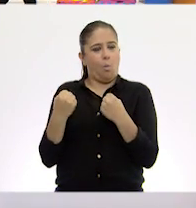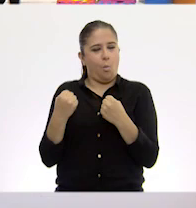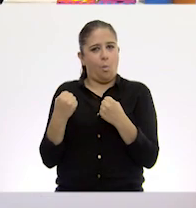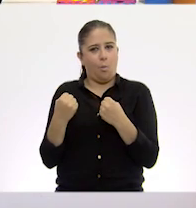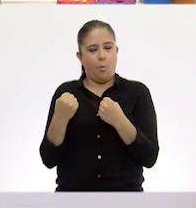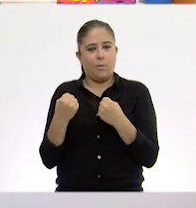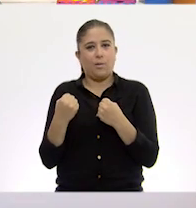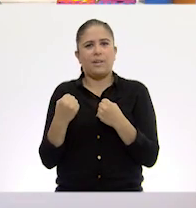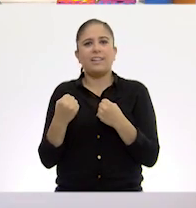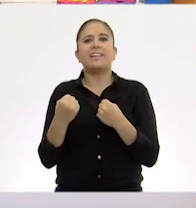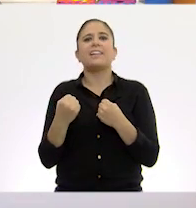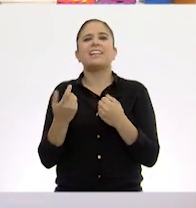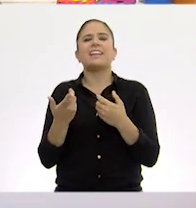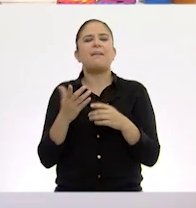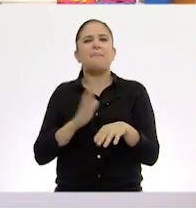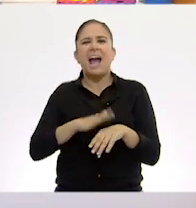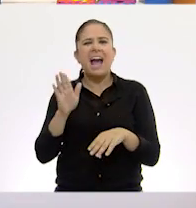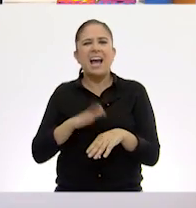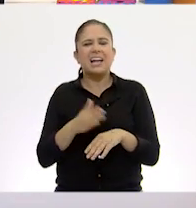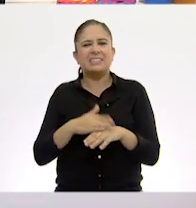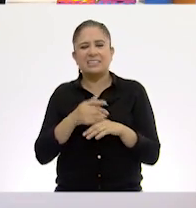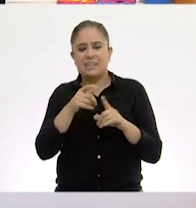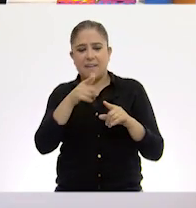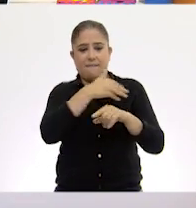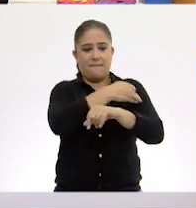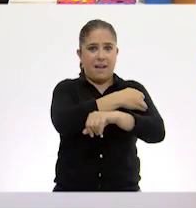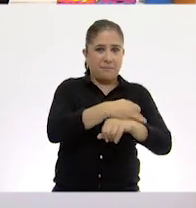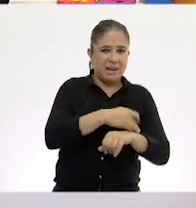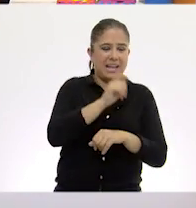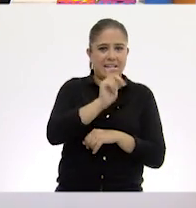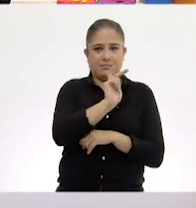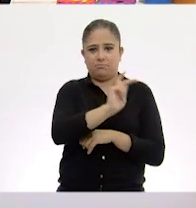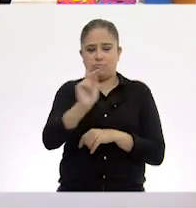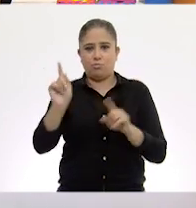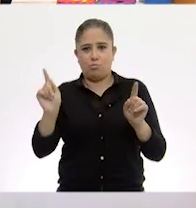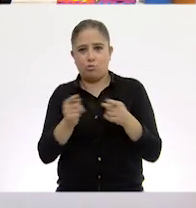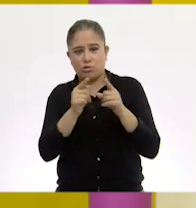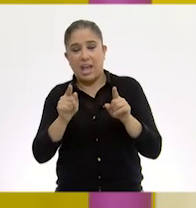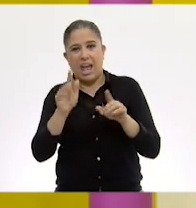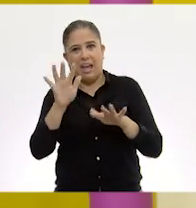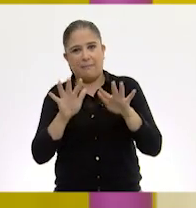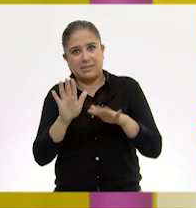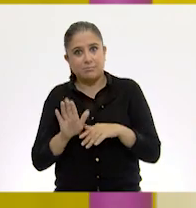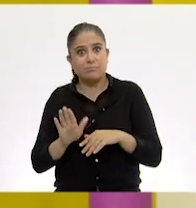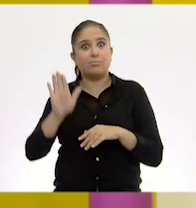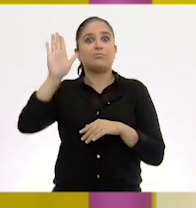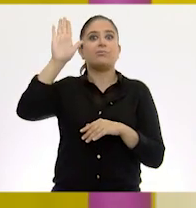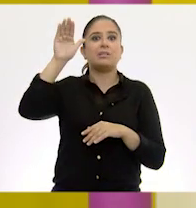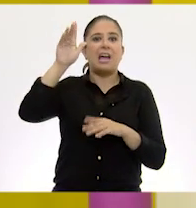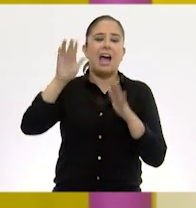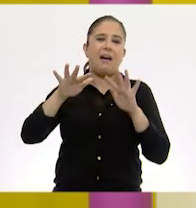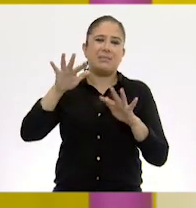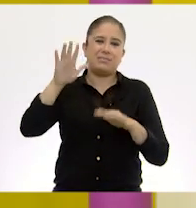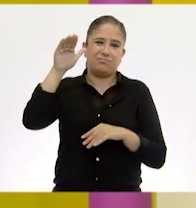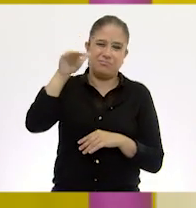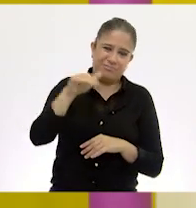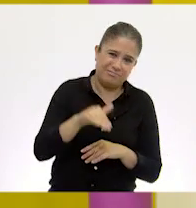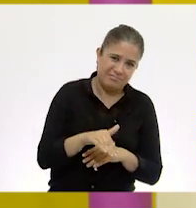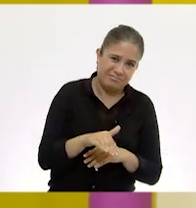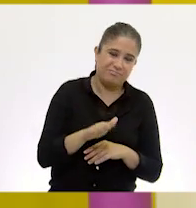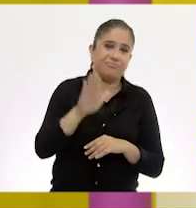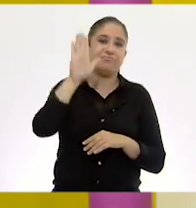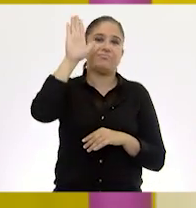¿Y luego en casa qué va? La familia es como la música, algunas notas son bajas y otras altas. Una